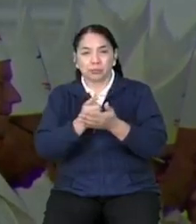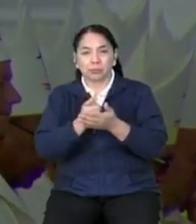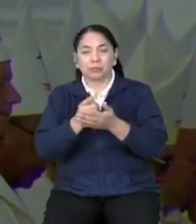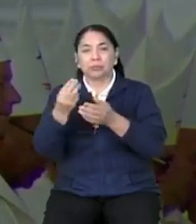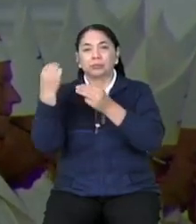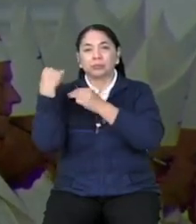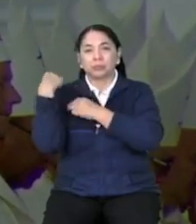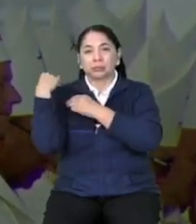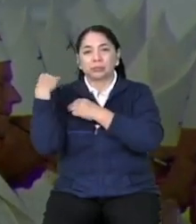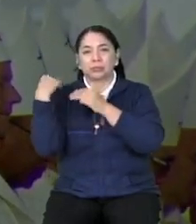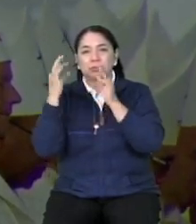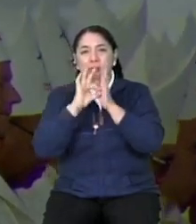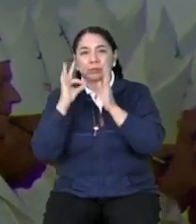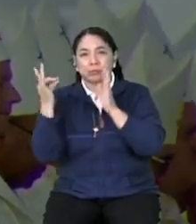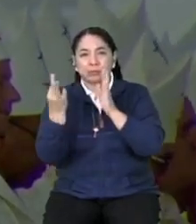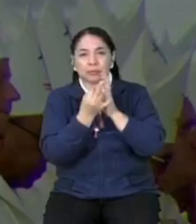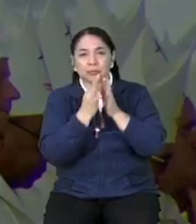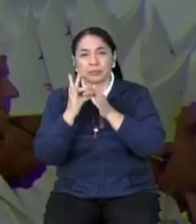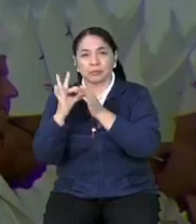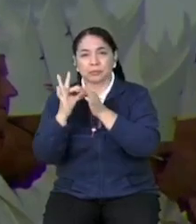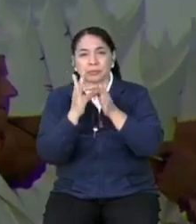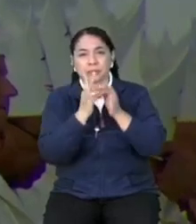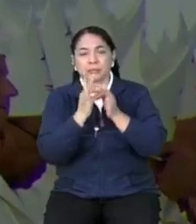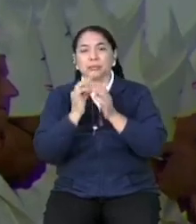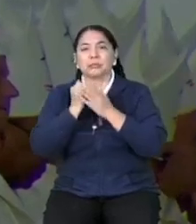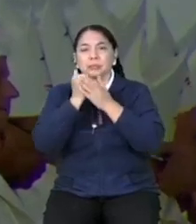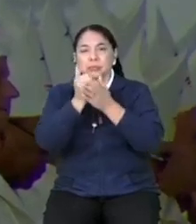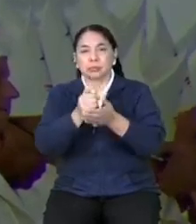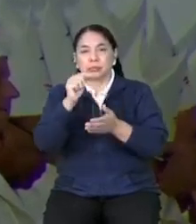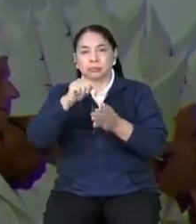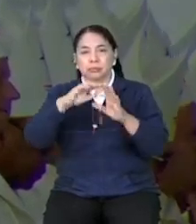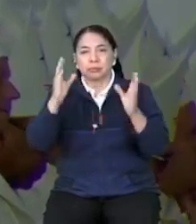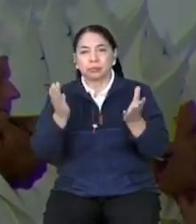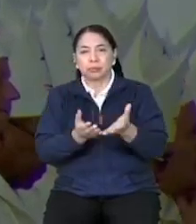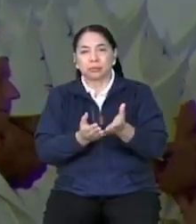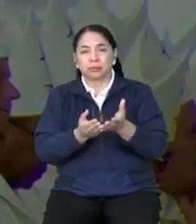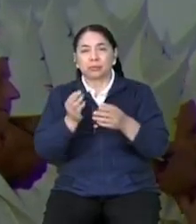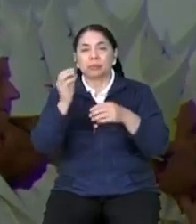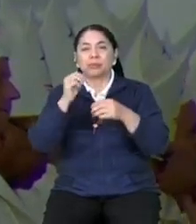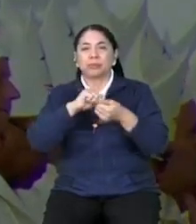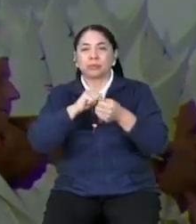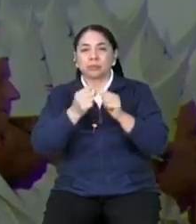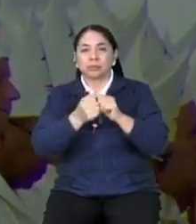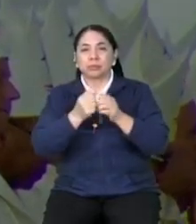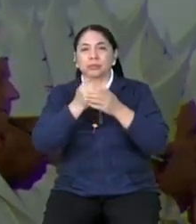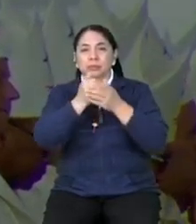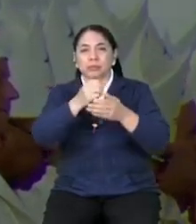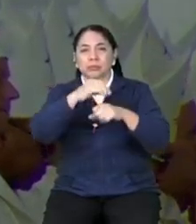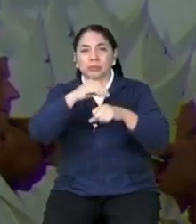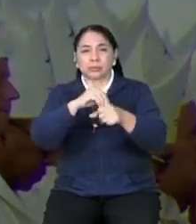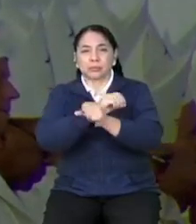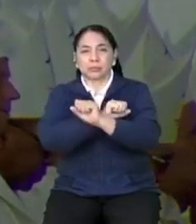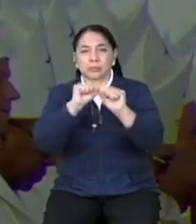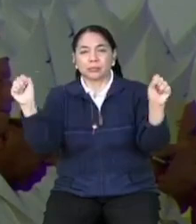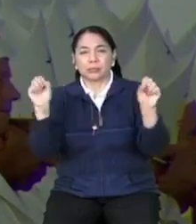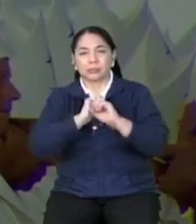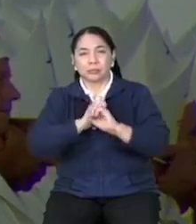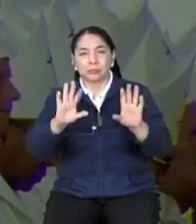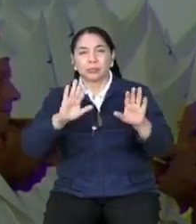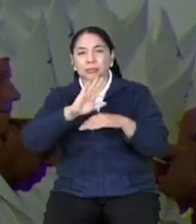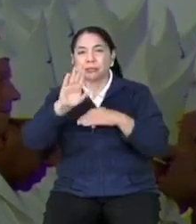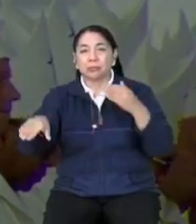misioneros de fraternidad Para sanar y hacer el milagro de que todos seamos